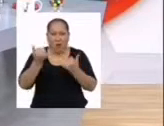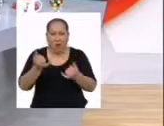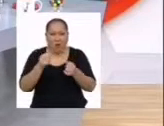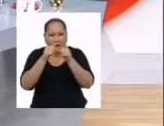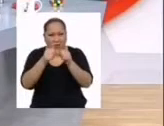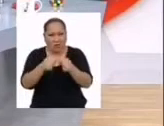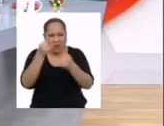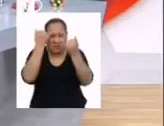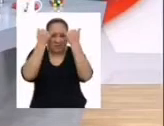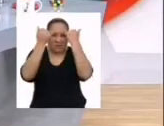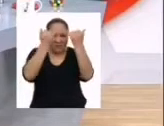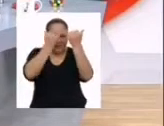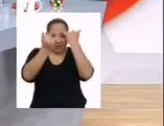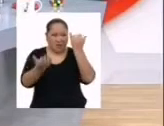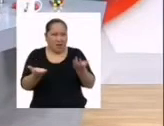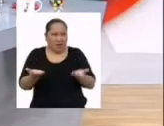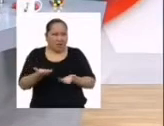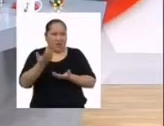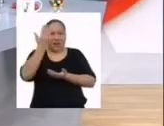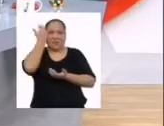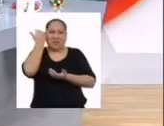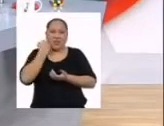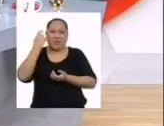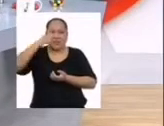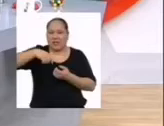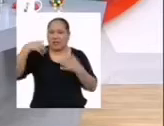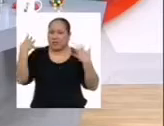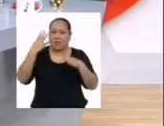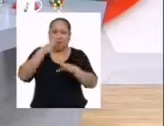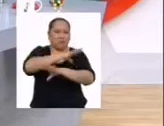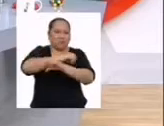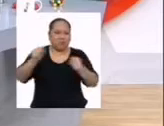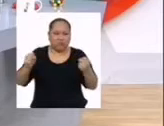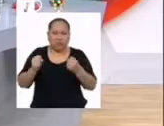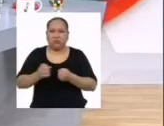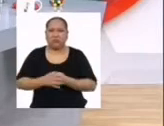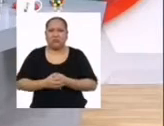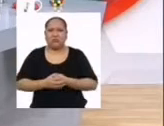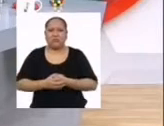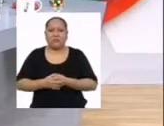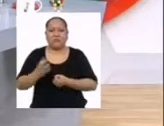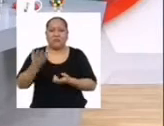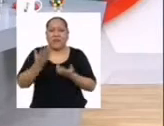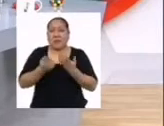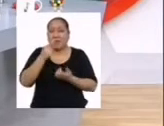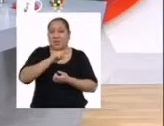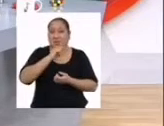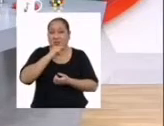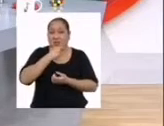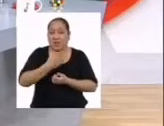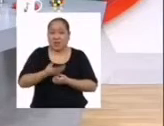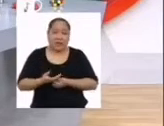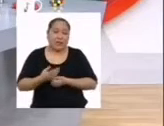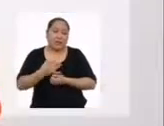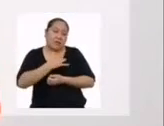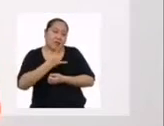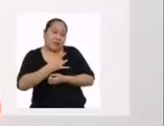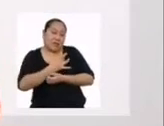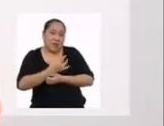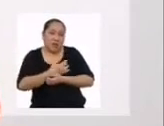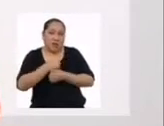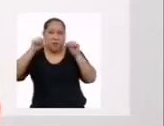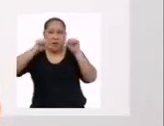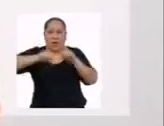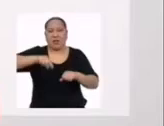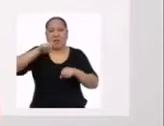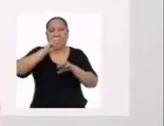mantienen esas ideas que necesitamos romperlas ya. Seguro que ella se sentía muy mal con todos esos comentarios feos. Durante